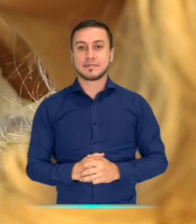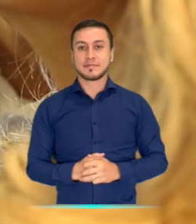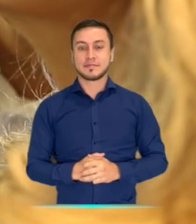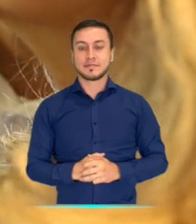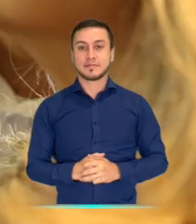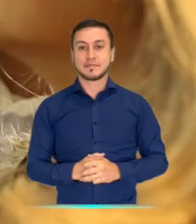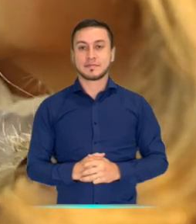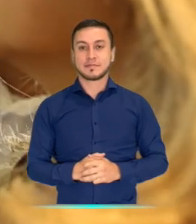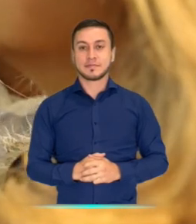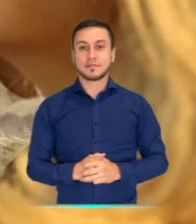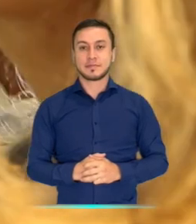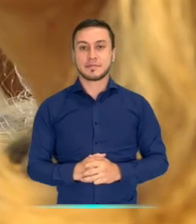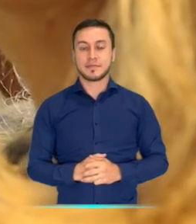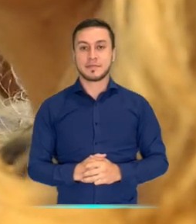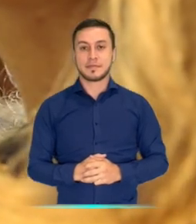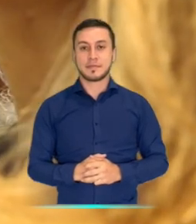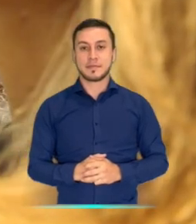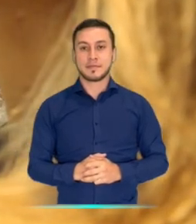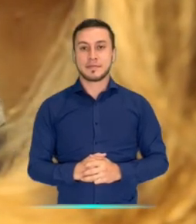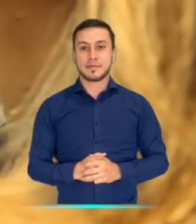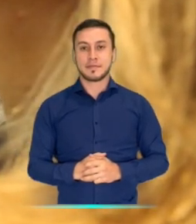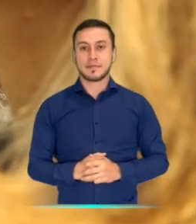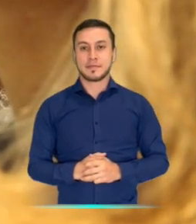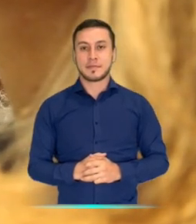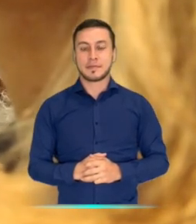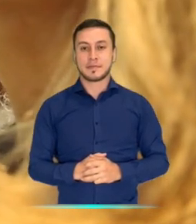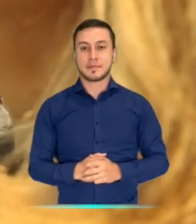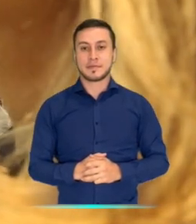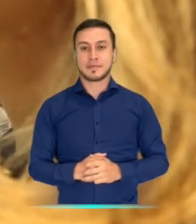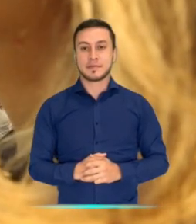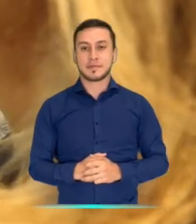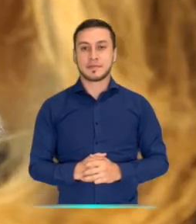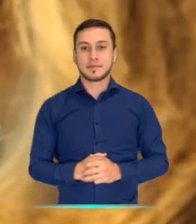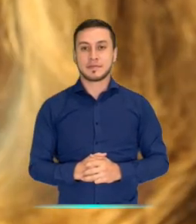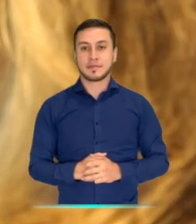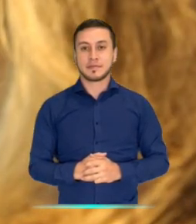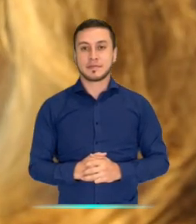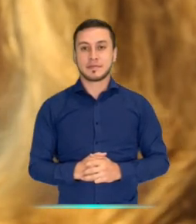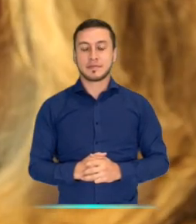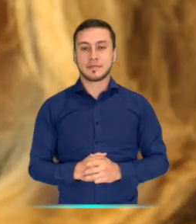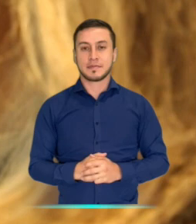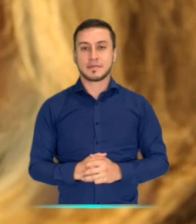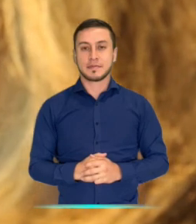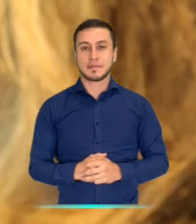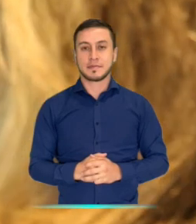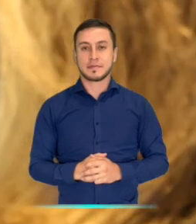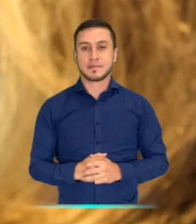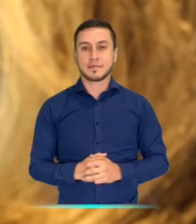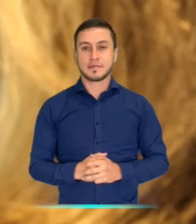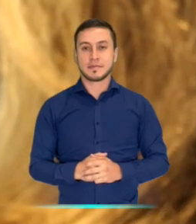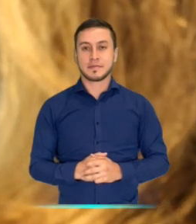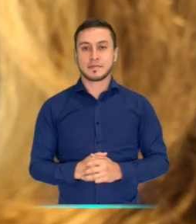Eso, uno. Suelo, suelo, suelo. Ay, marica. Ahí, bájalo aquí al dos.